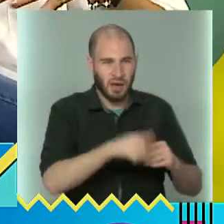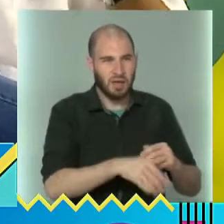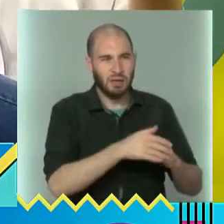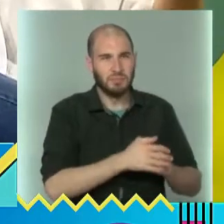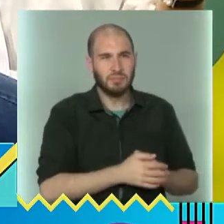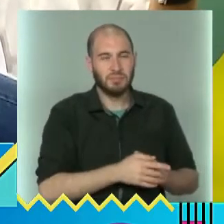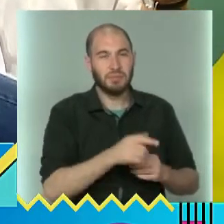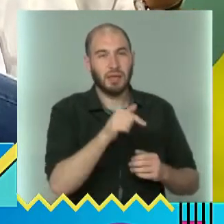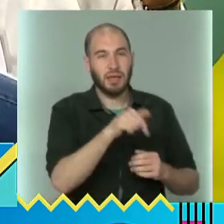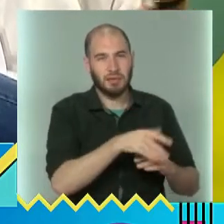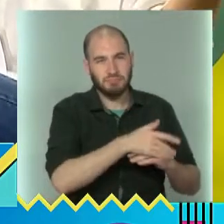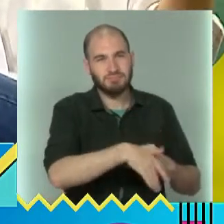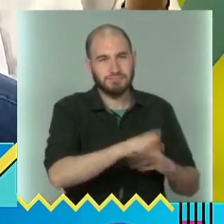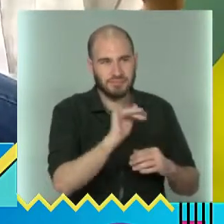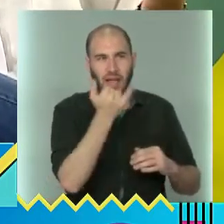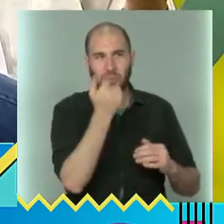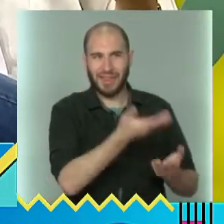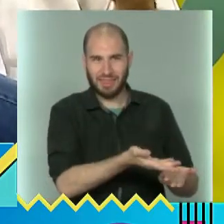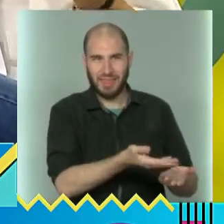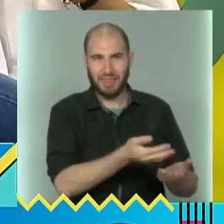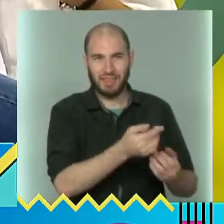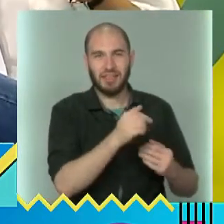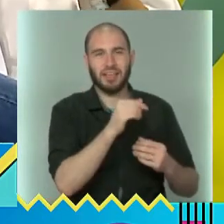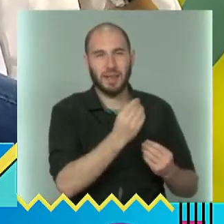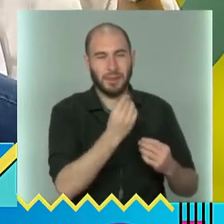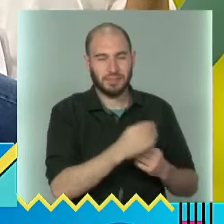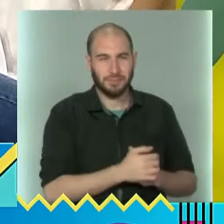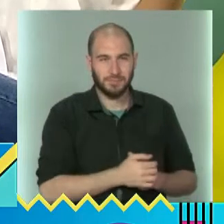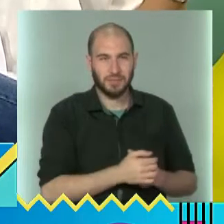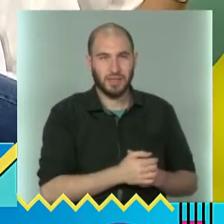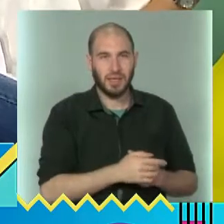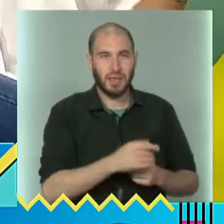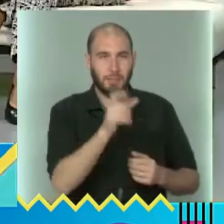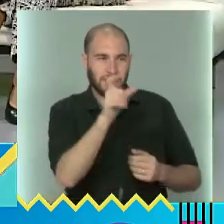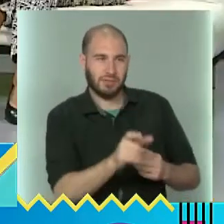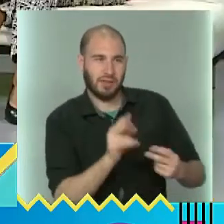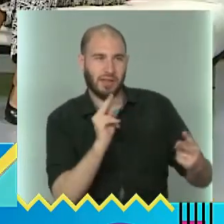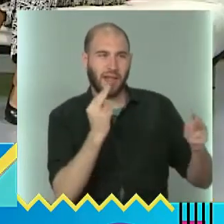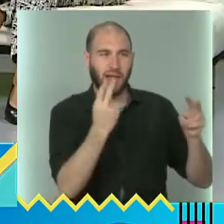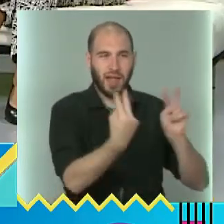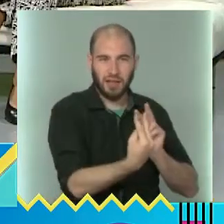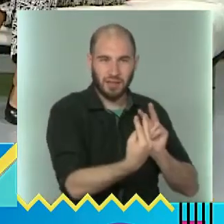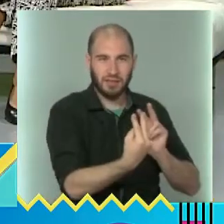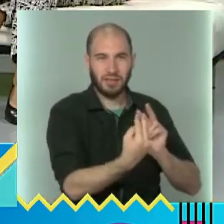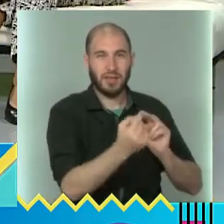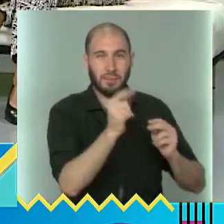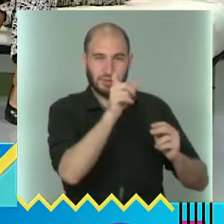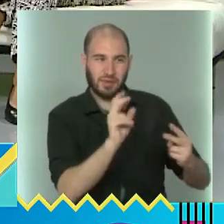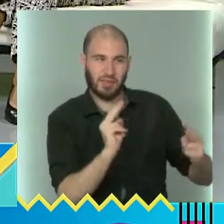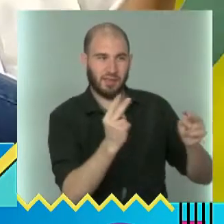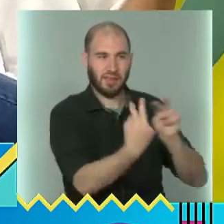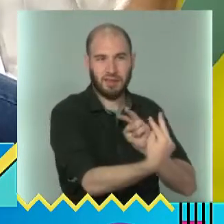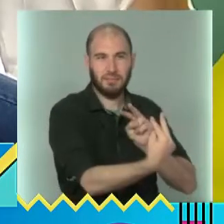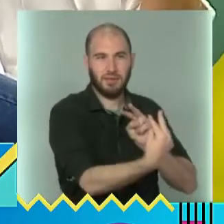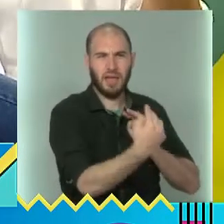momento en que las empieza a ver, como decía muy bien Adrián, lo que pasa es que cambia el observador. Entonces, al cambiar el